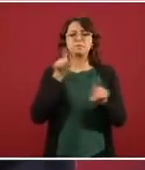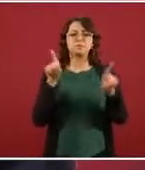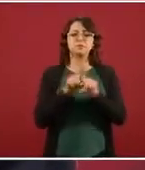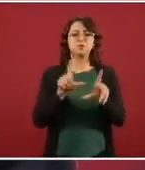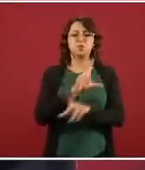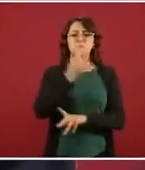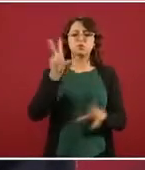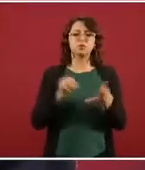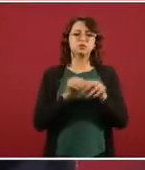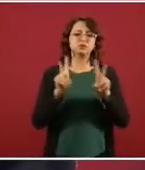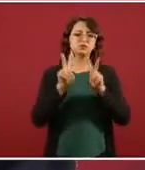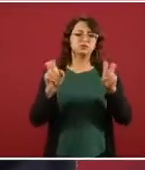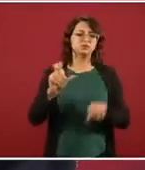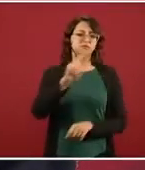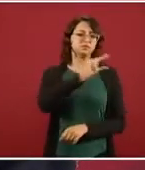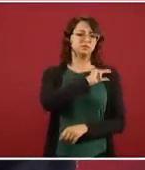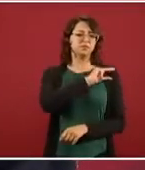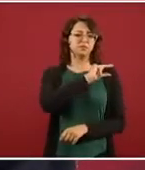privado.